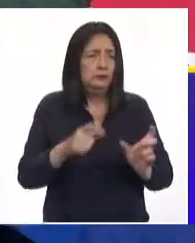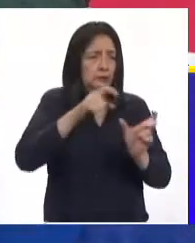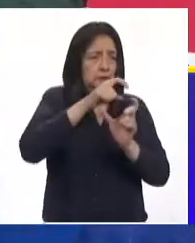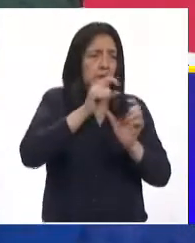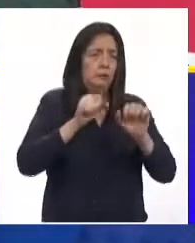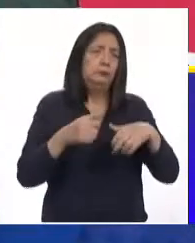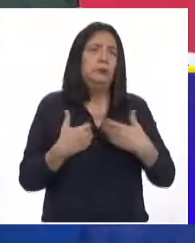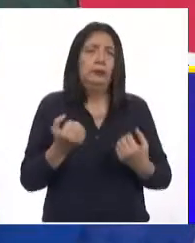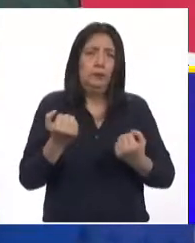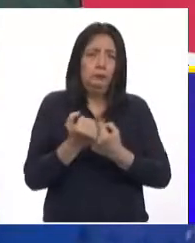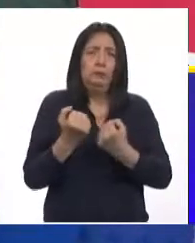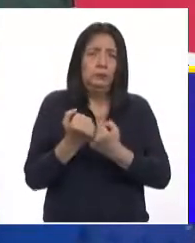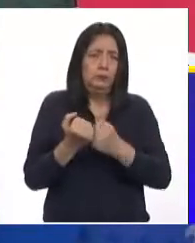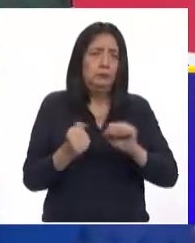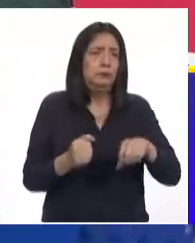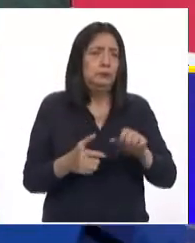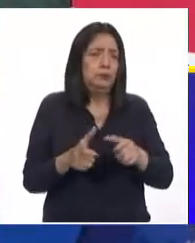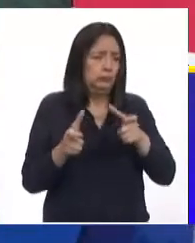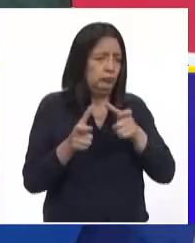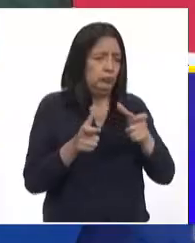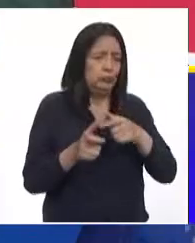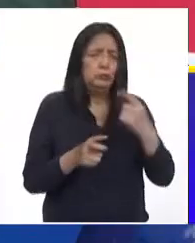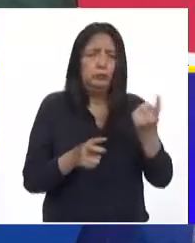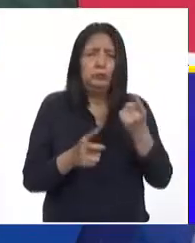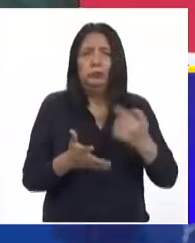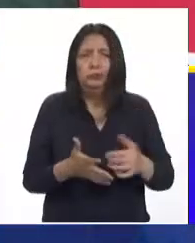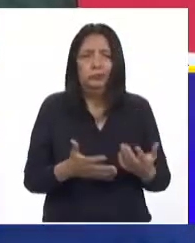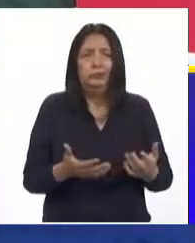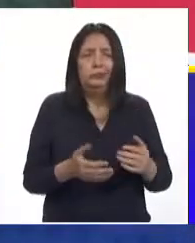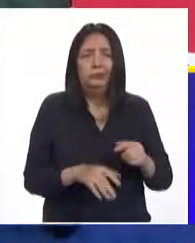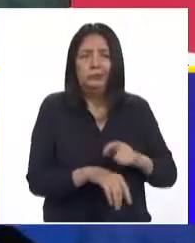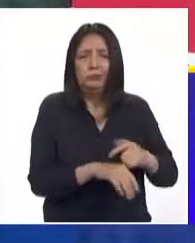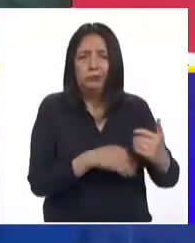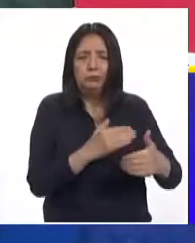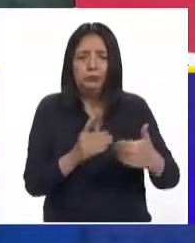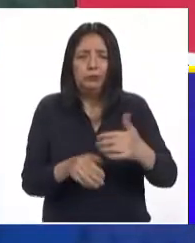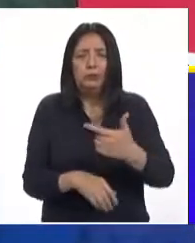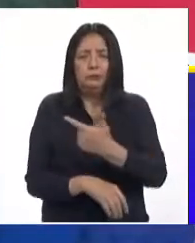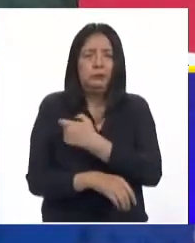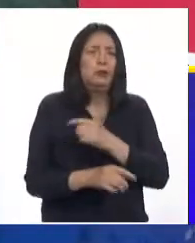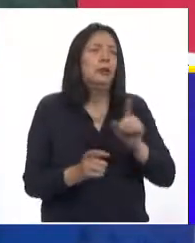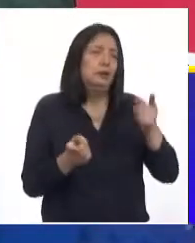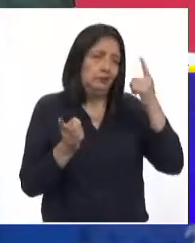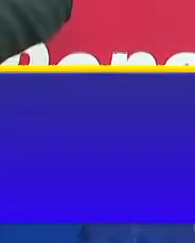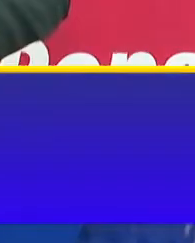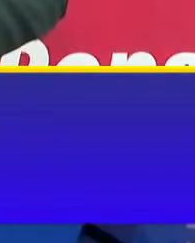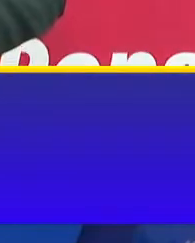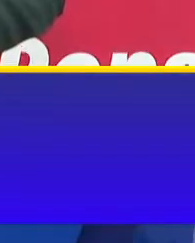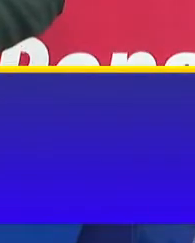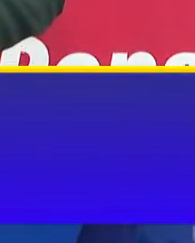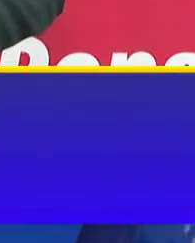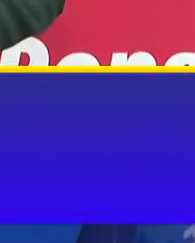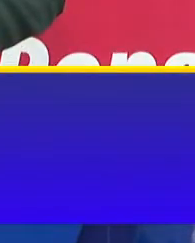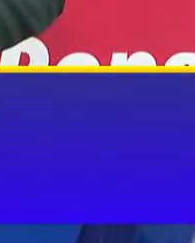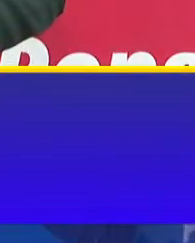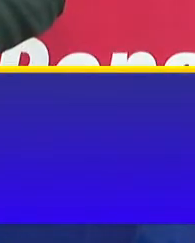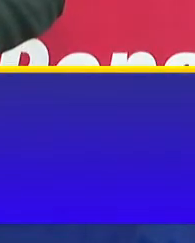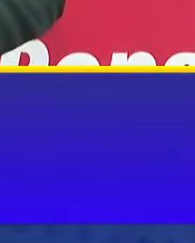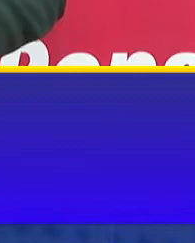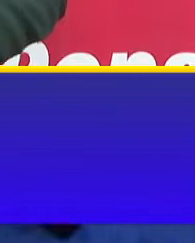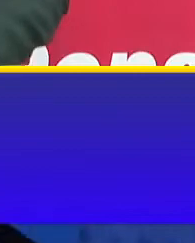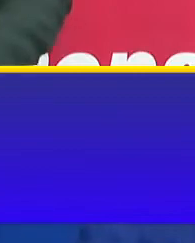que les pueda seguir apoyando para que se supervise todos esos procesos. De acuerdo, Bruno. Entonces nos quedamos además con esa